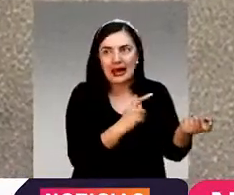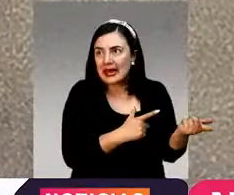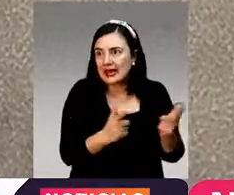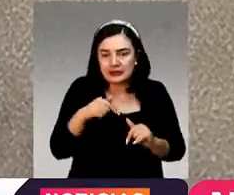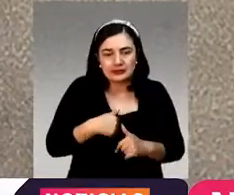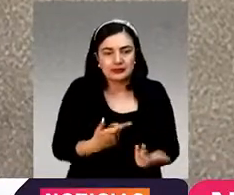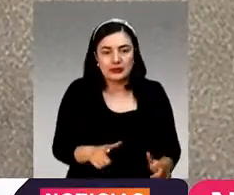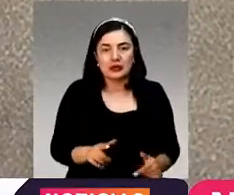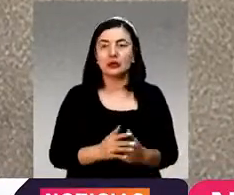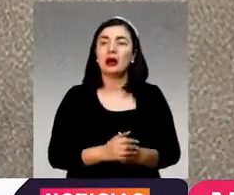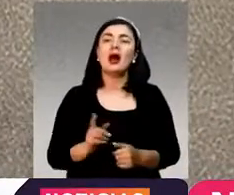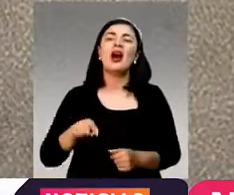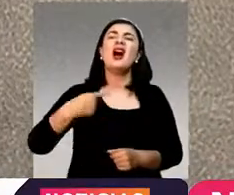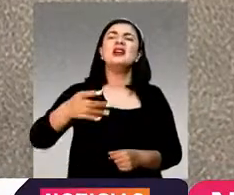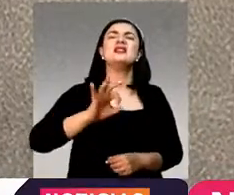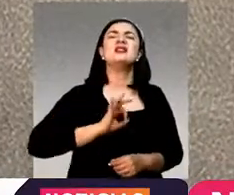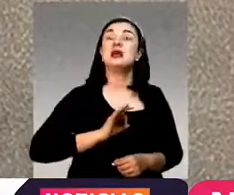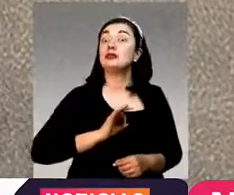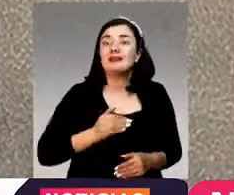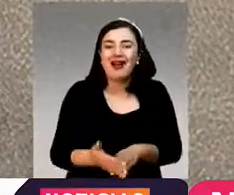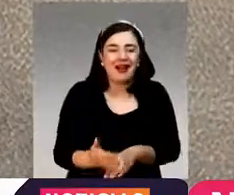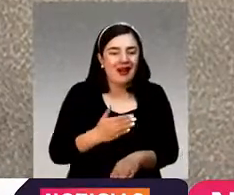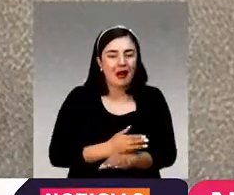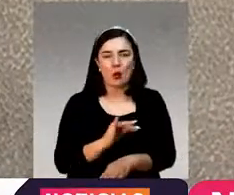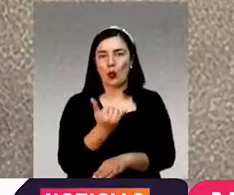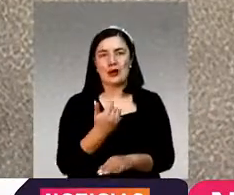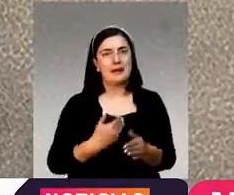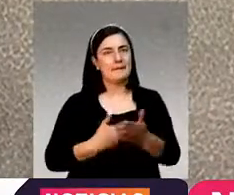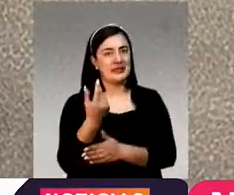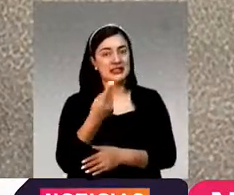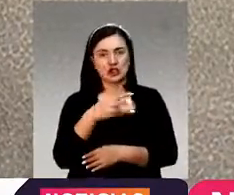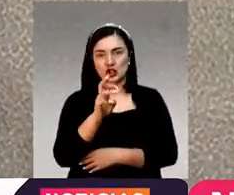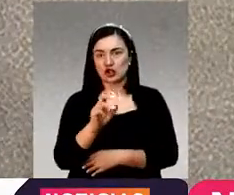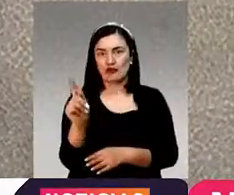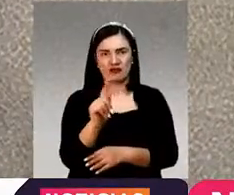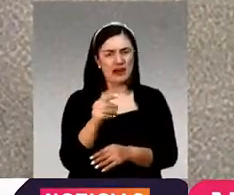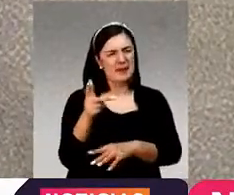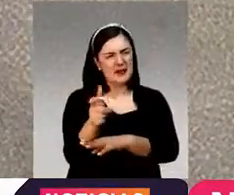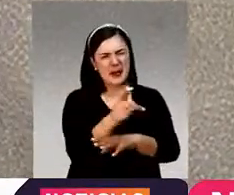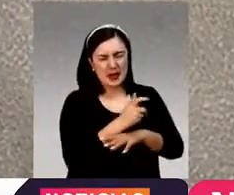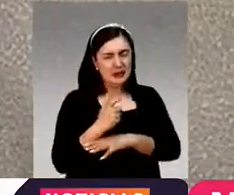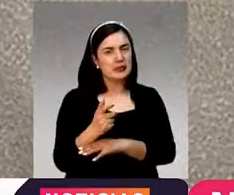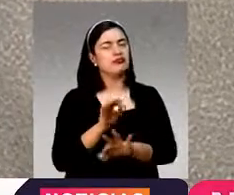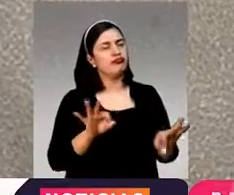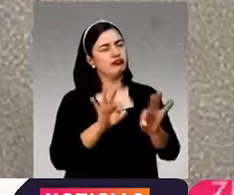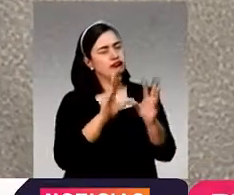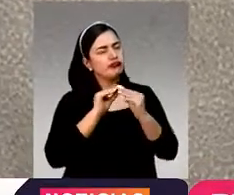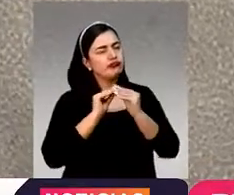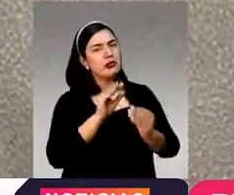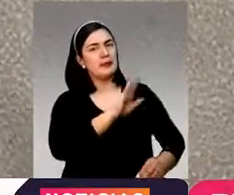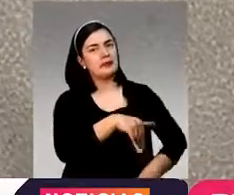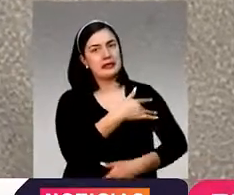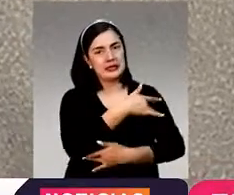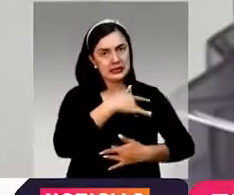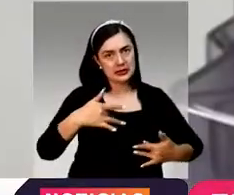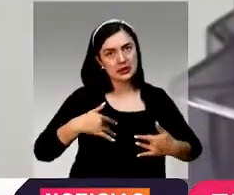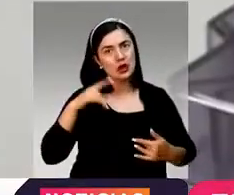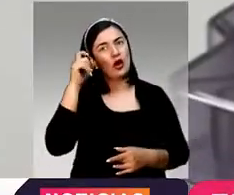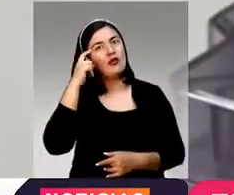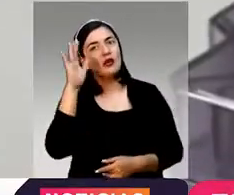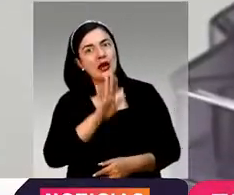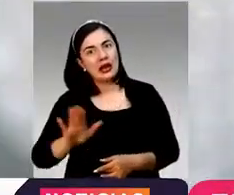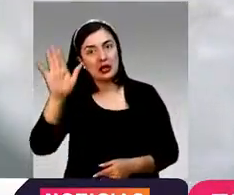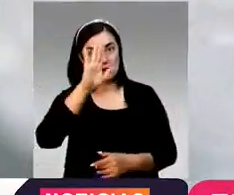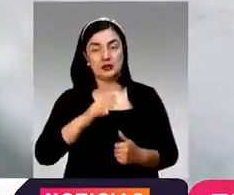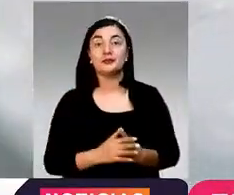no comenzaremos el sábado 20, sino el jueves 18. Una actividad concertada con el Ministerio de Salud y el Gobierno Nacional.